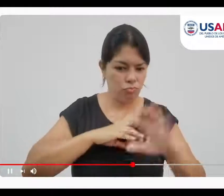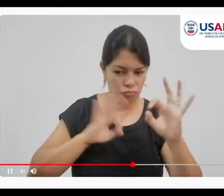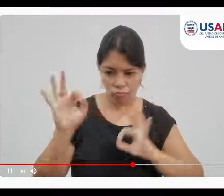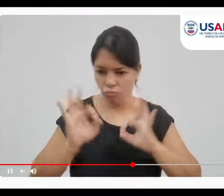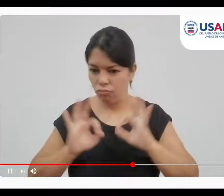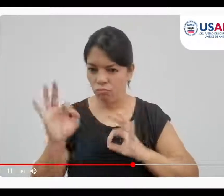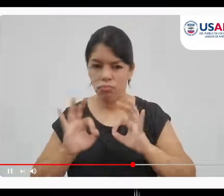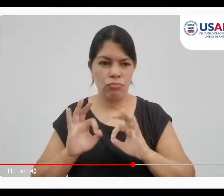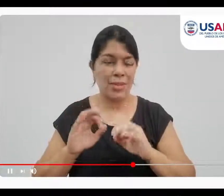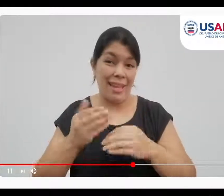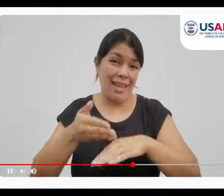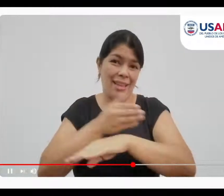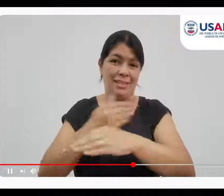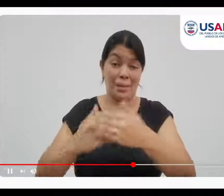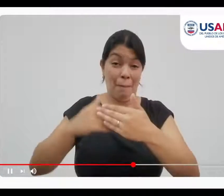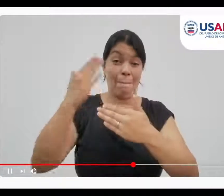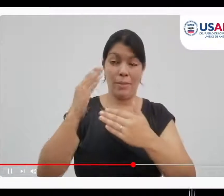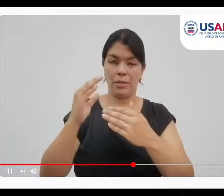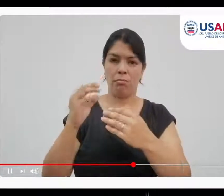fue con lo que comenzamos,